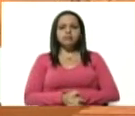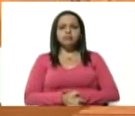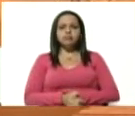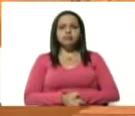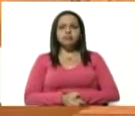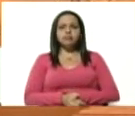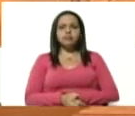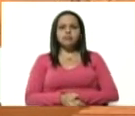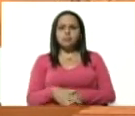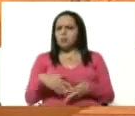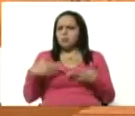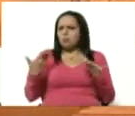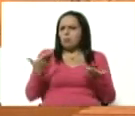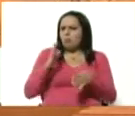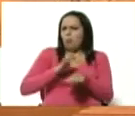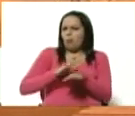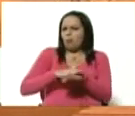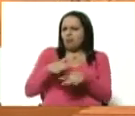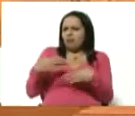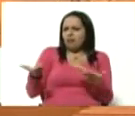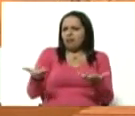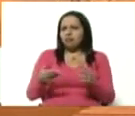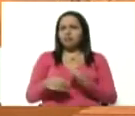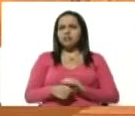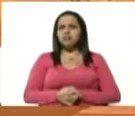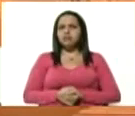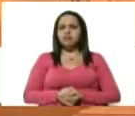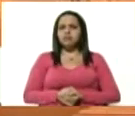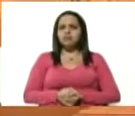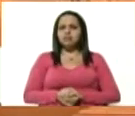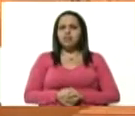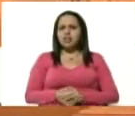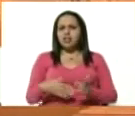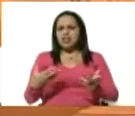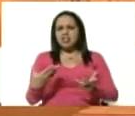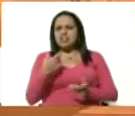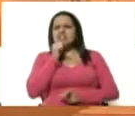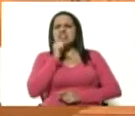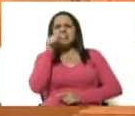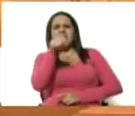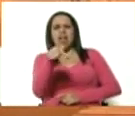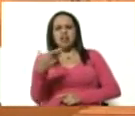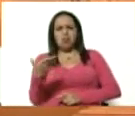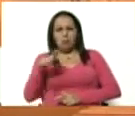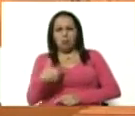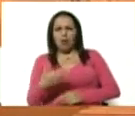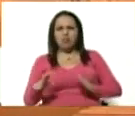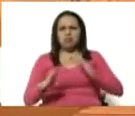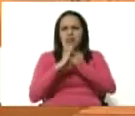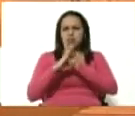¿Y cuál es el motivo? ¿Qué poder se abrogan ellos? ¿Quiénes son ellos para sancionar?